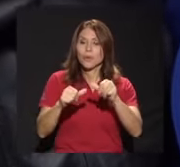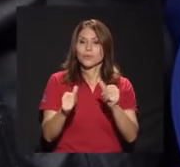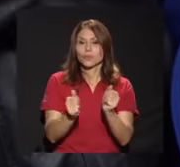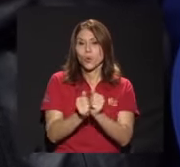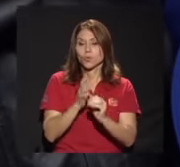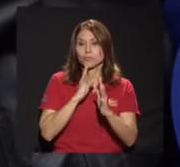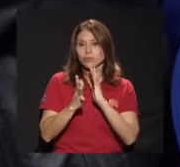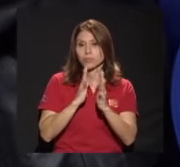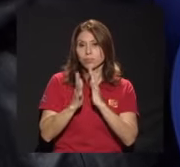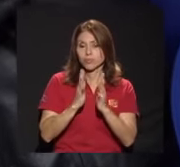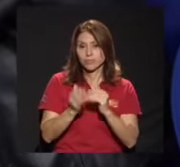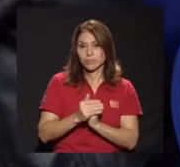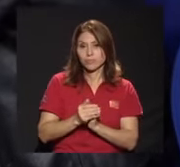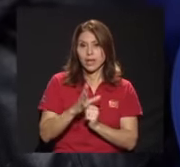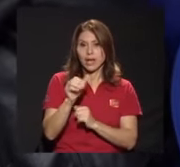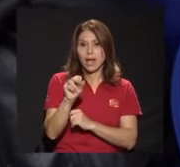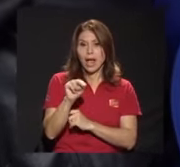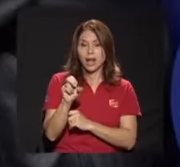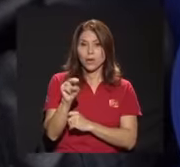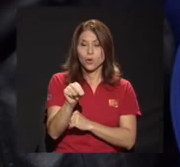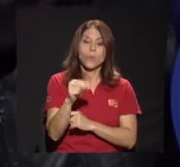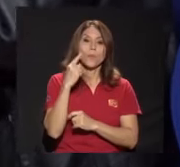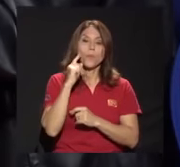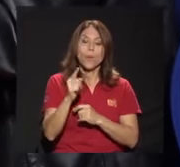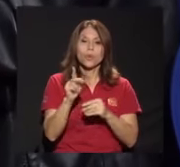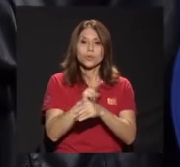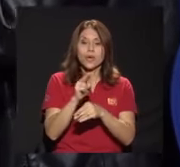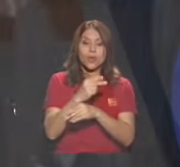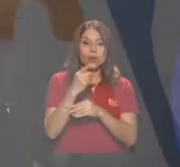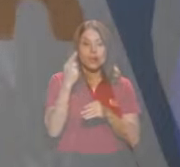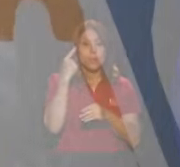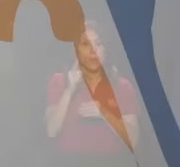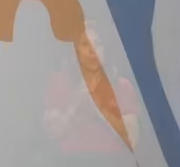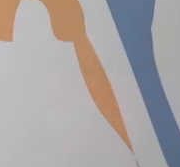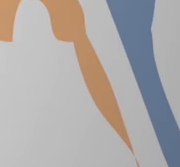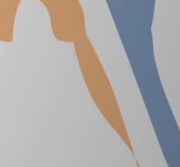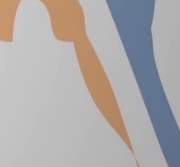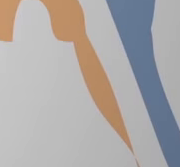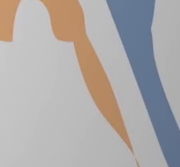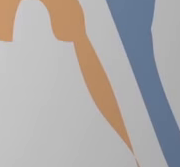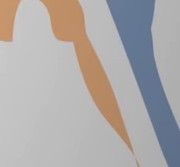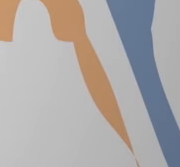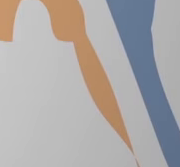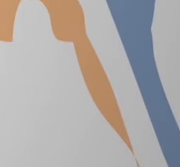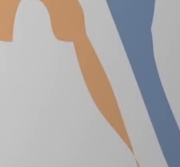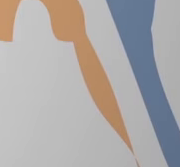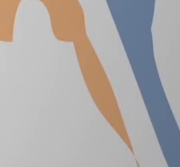conversando. Canon por vertido y canon por aprovechamiento. Regresamos en un instante.